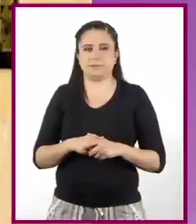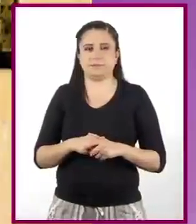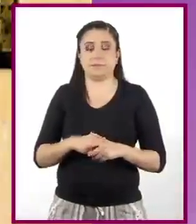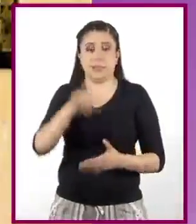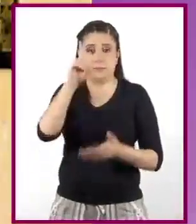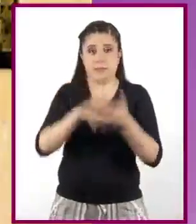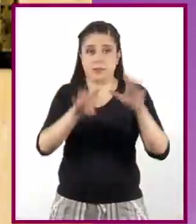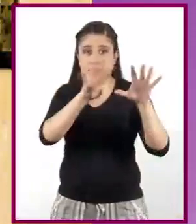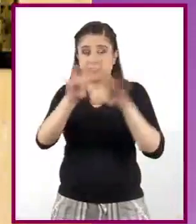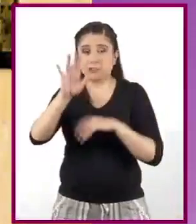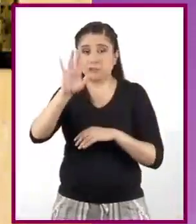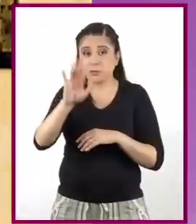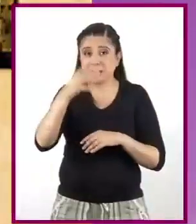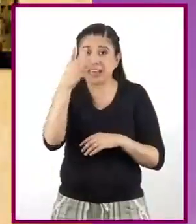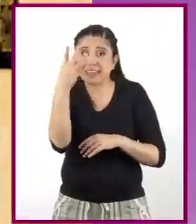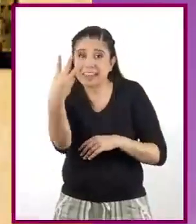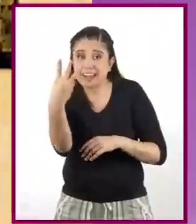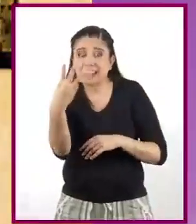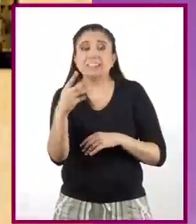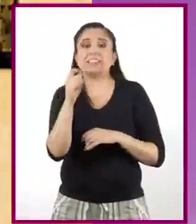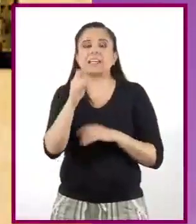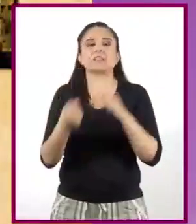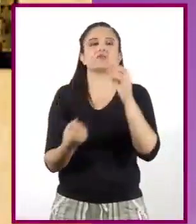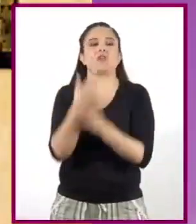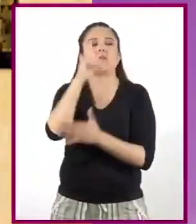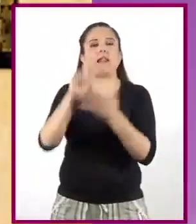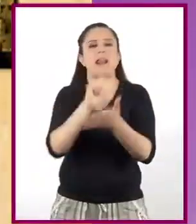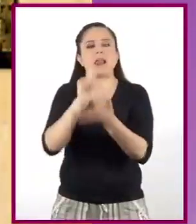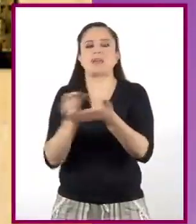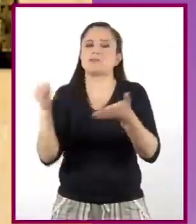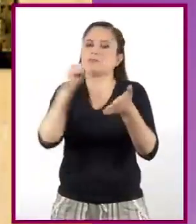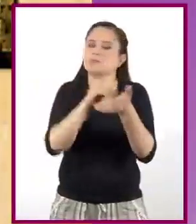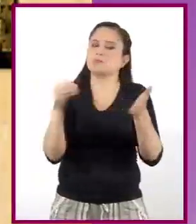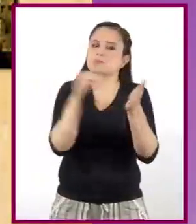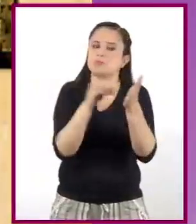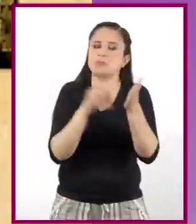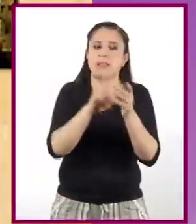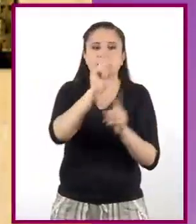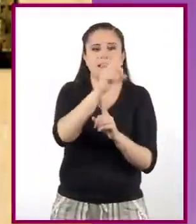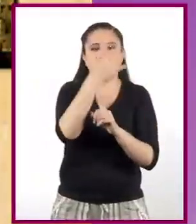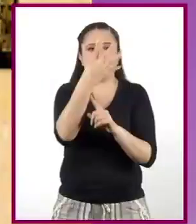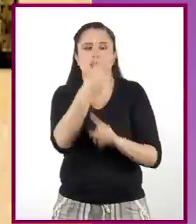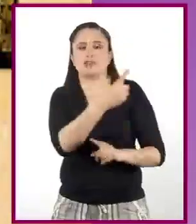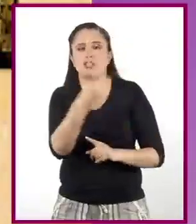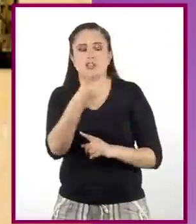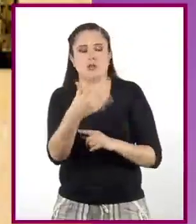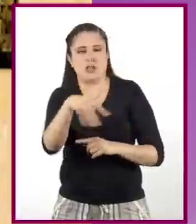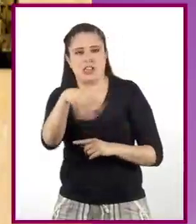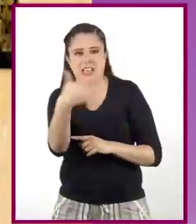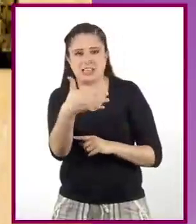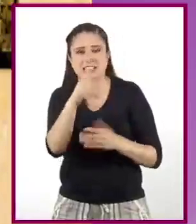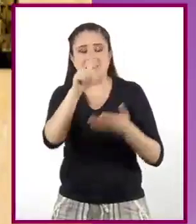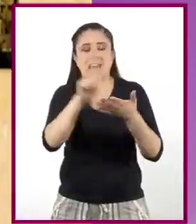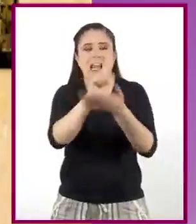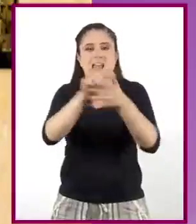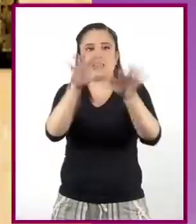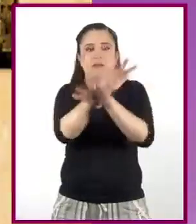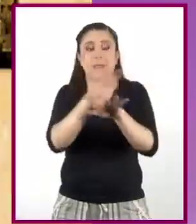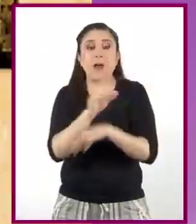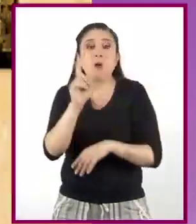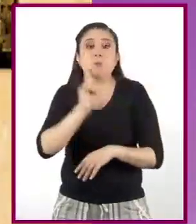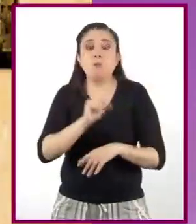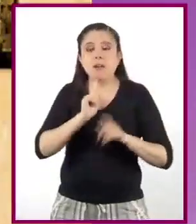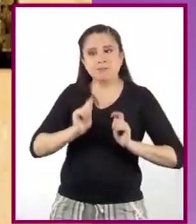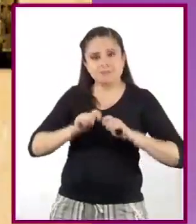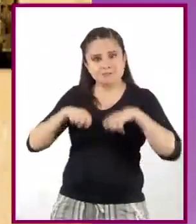En 1953 fueron reformados los artículos constitucionales 34 y 115, con los que las mujeres obtuvieron